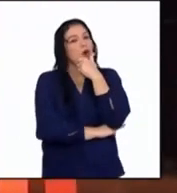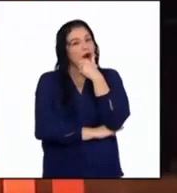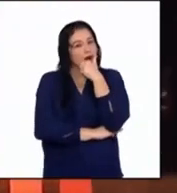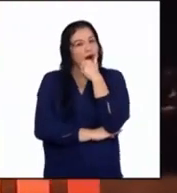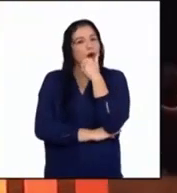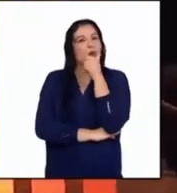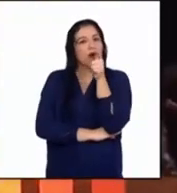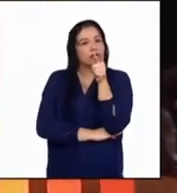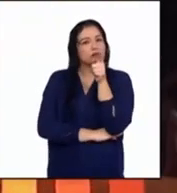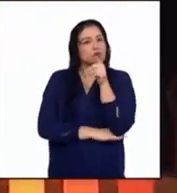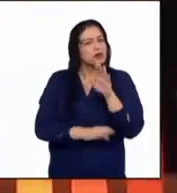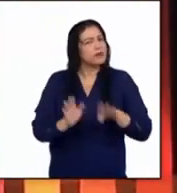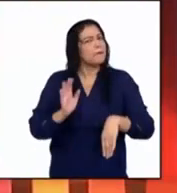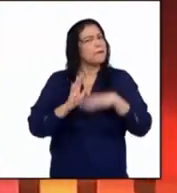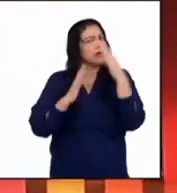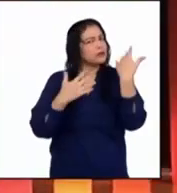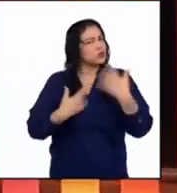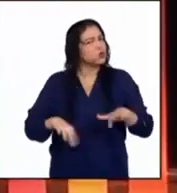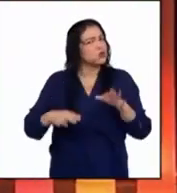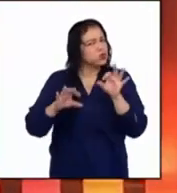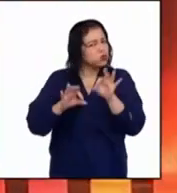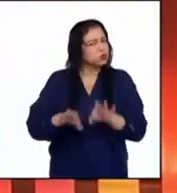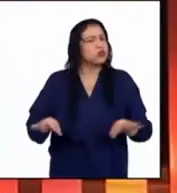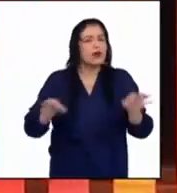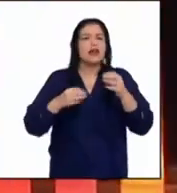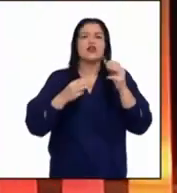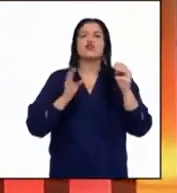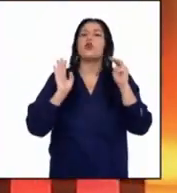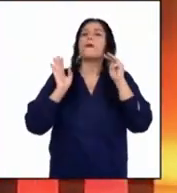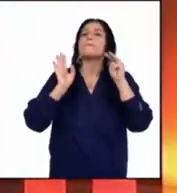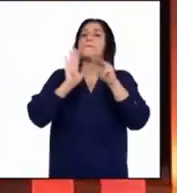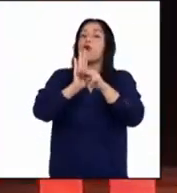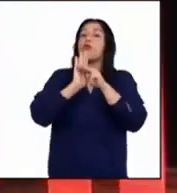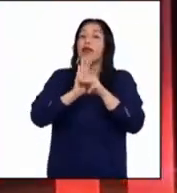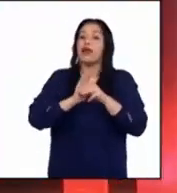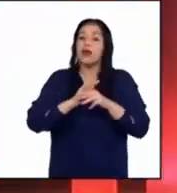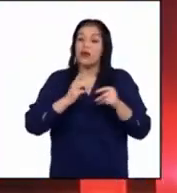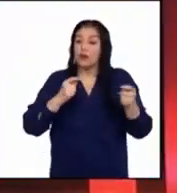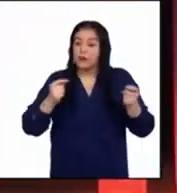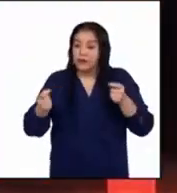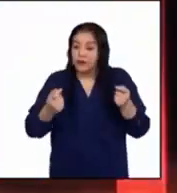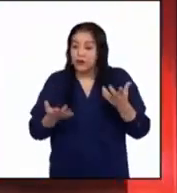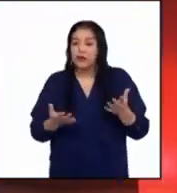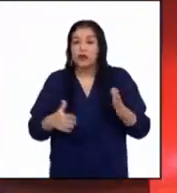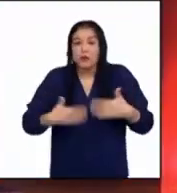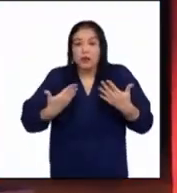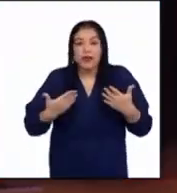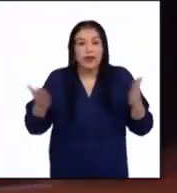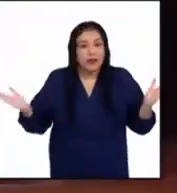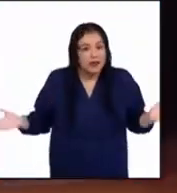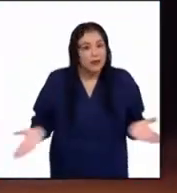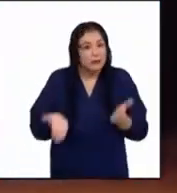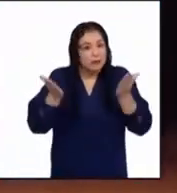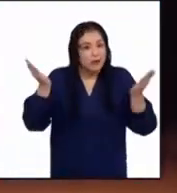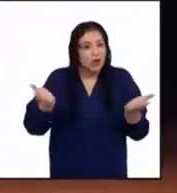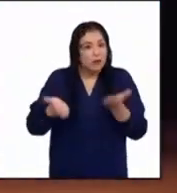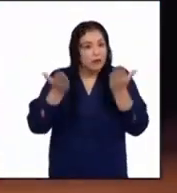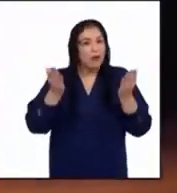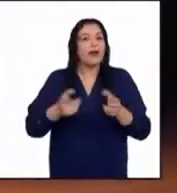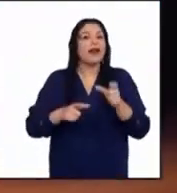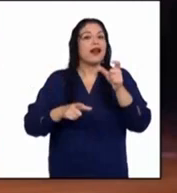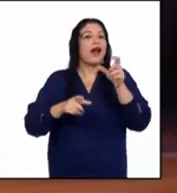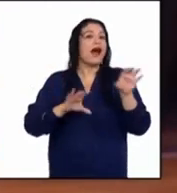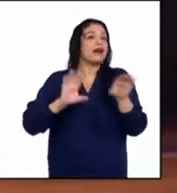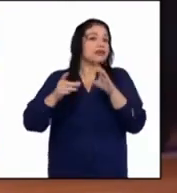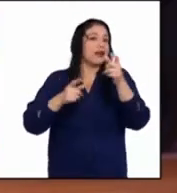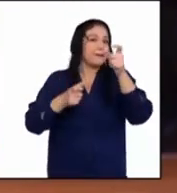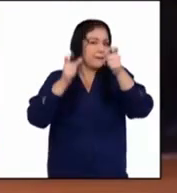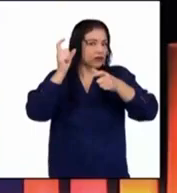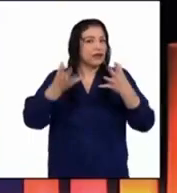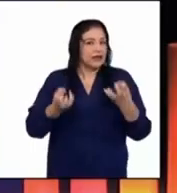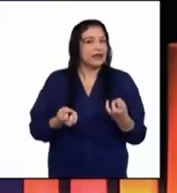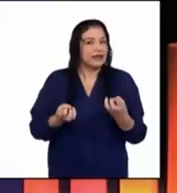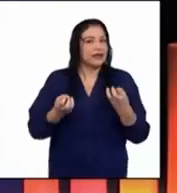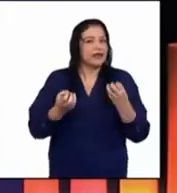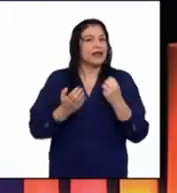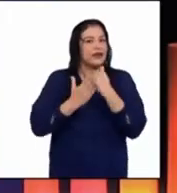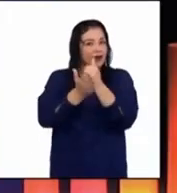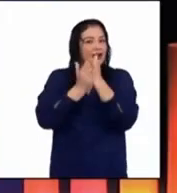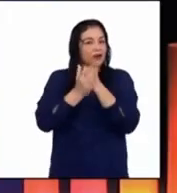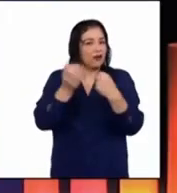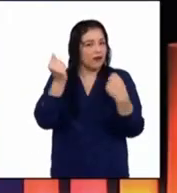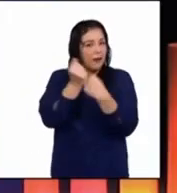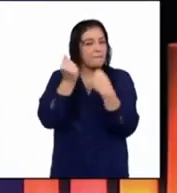es algo más grande, es un modelo de gestión que puede promover la generación de agentes de cambio. Y esto que ha